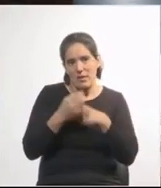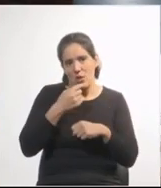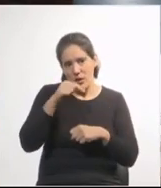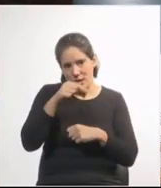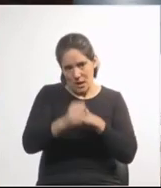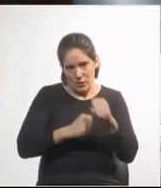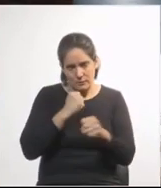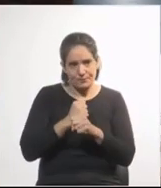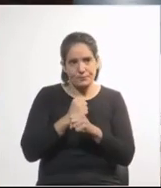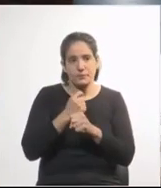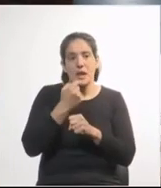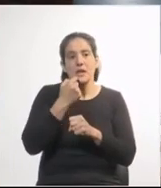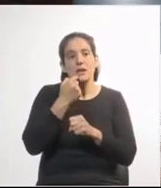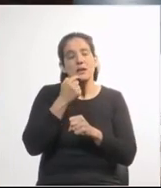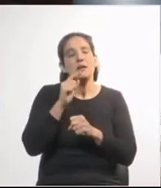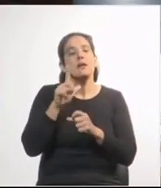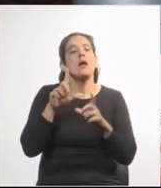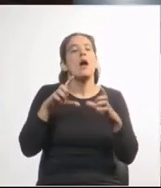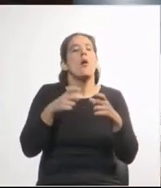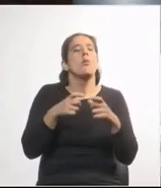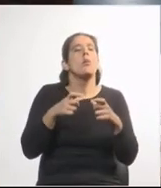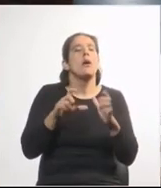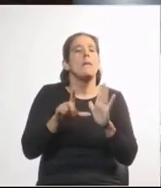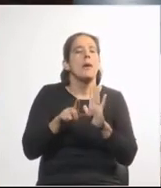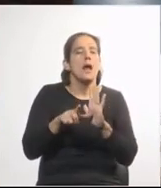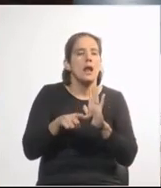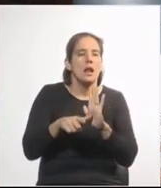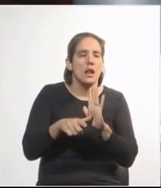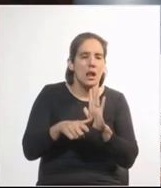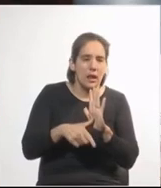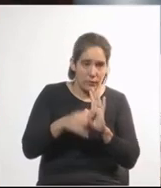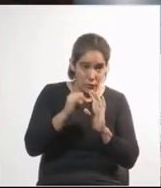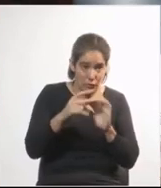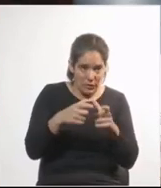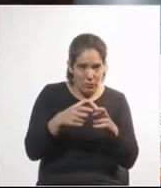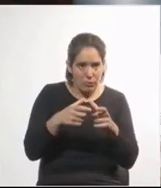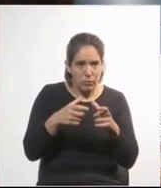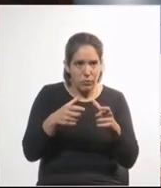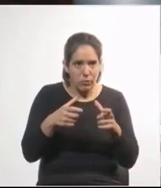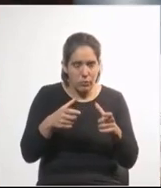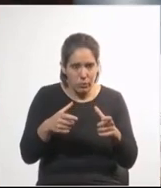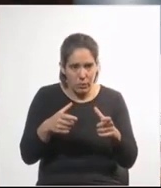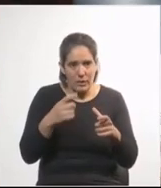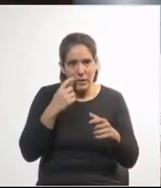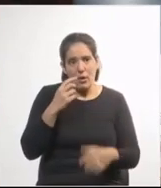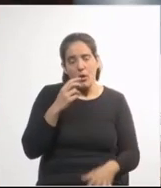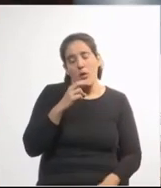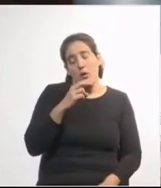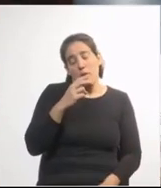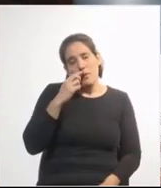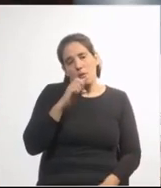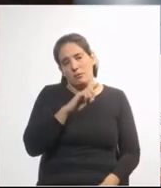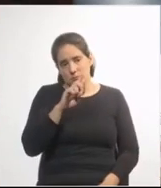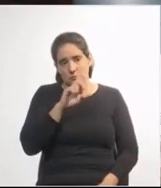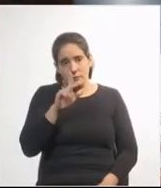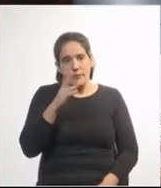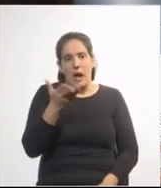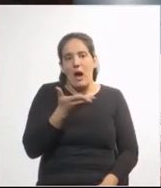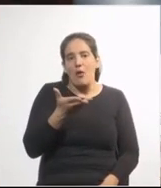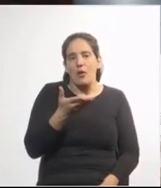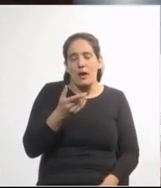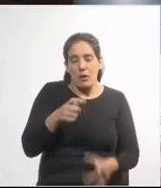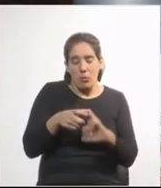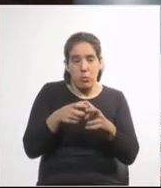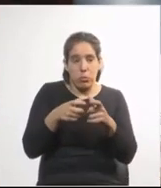2023. Si bien se desaceleró el crecimiento que había mostrado en los últimos años, con tasas de 2 dígitos, igualmente